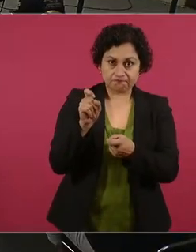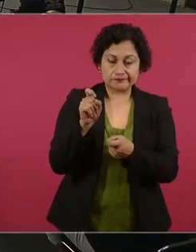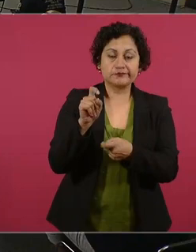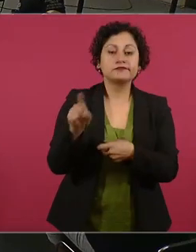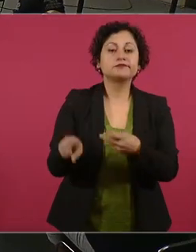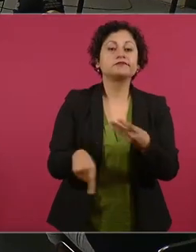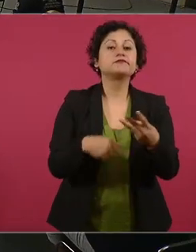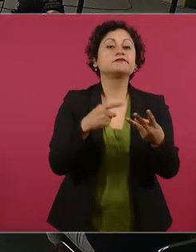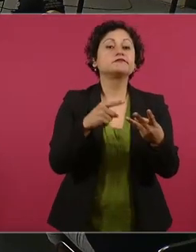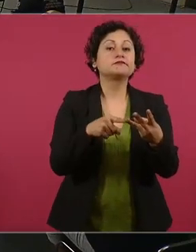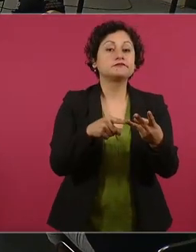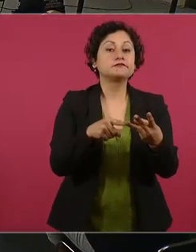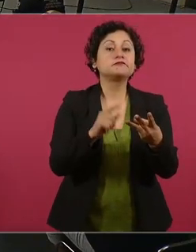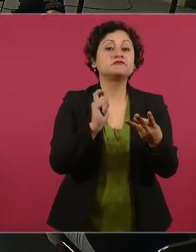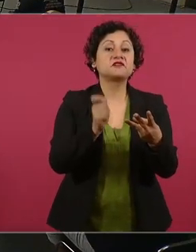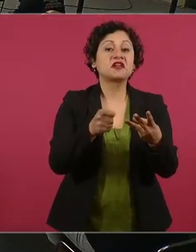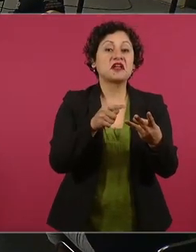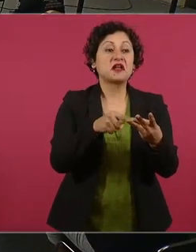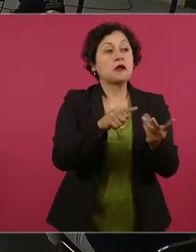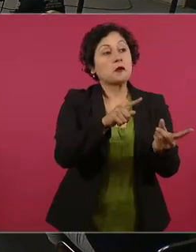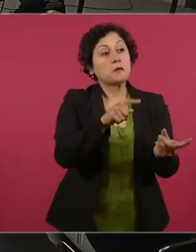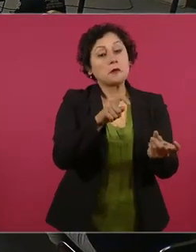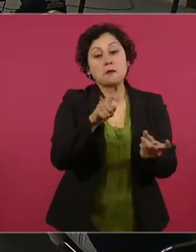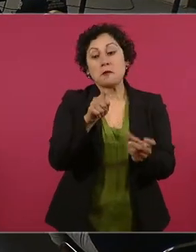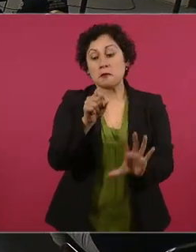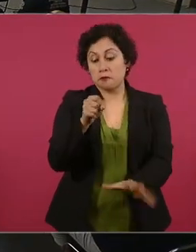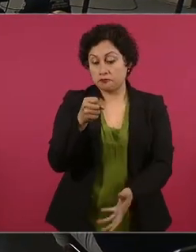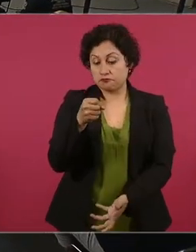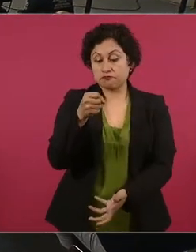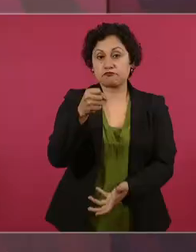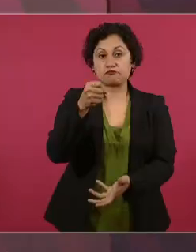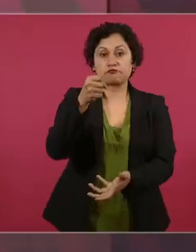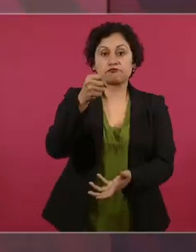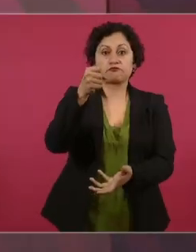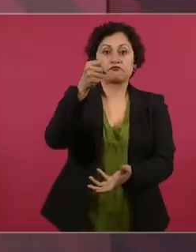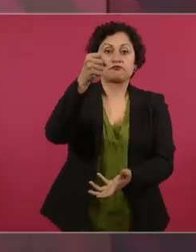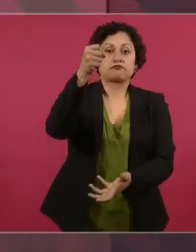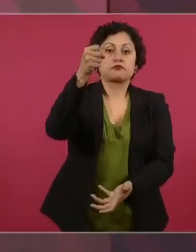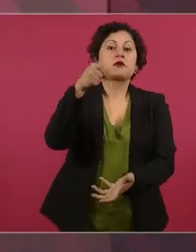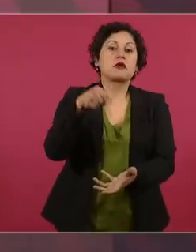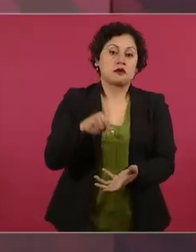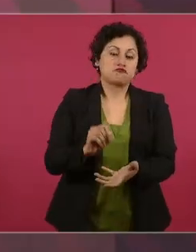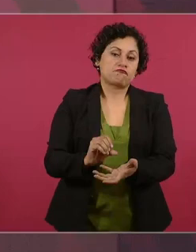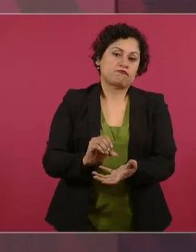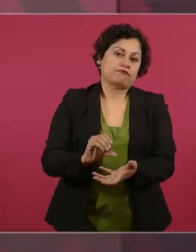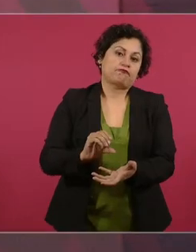el presupuesto alcanza, o sea, va creciendo.